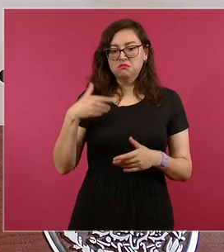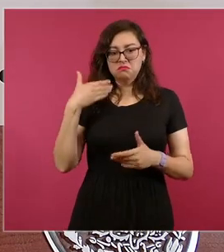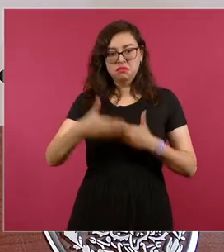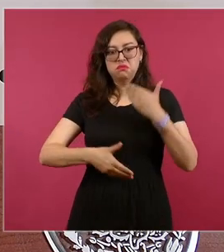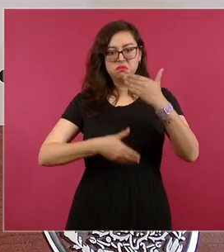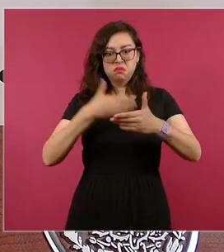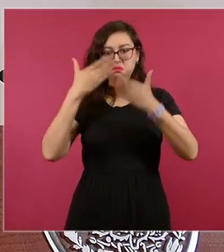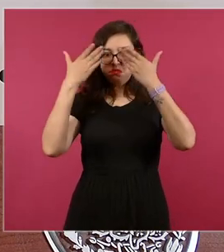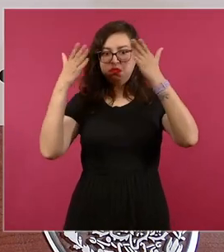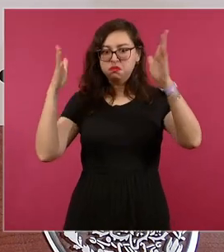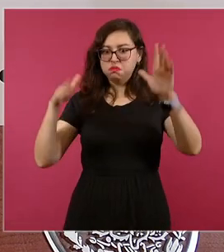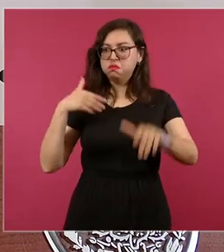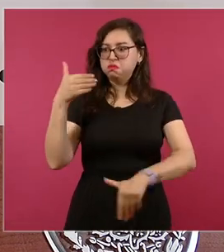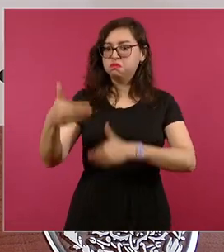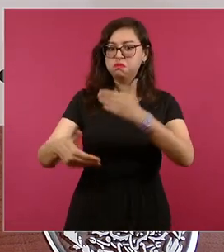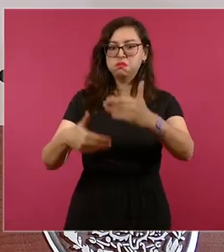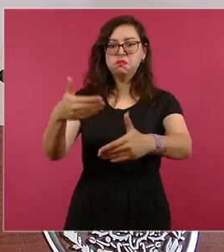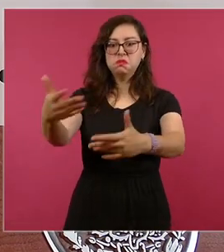opinión?